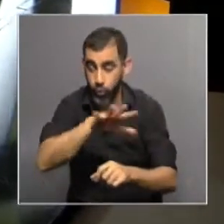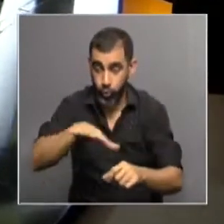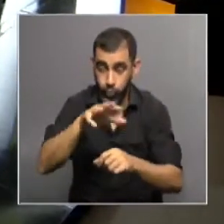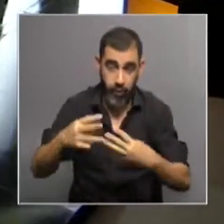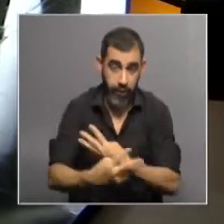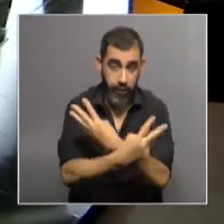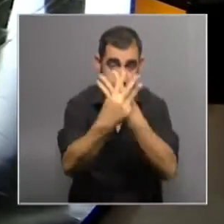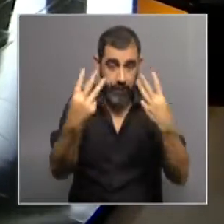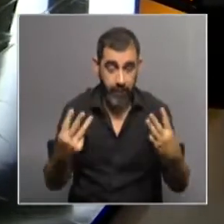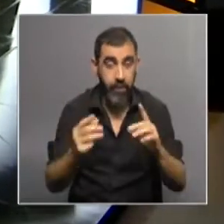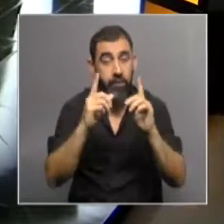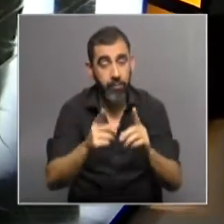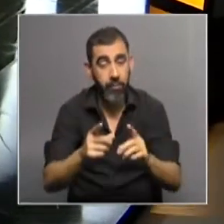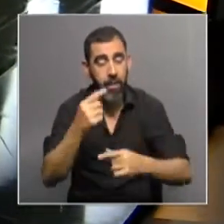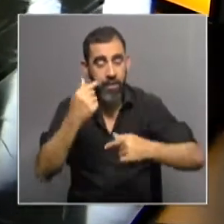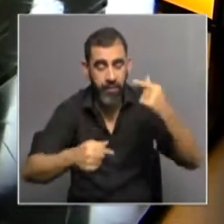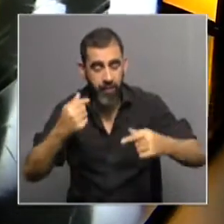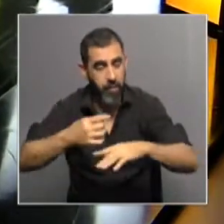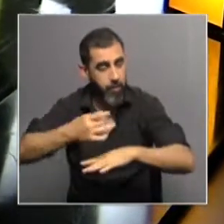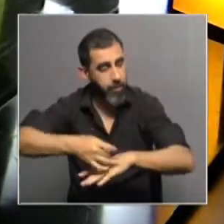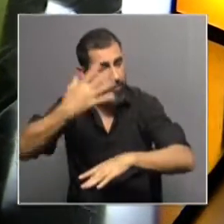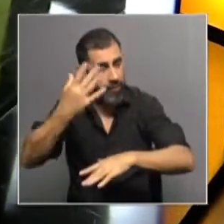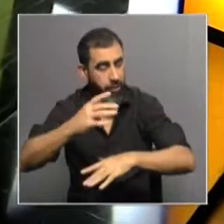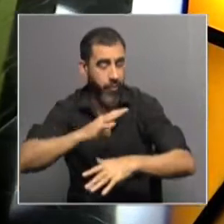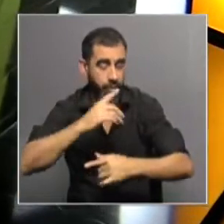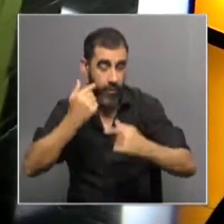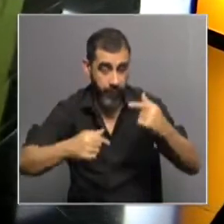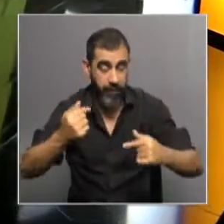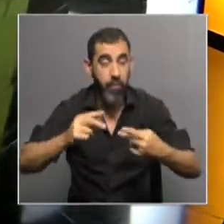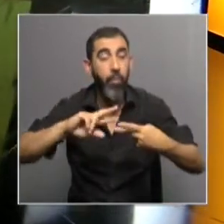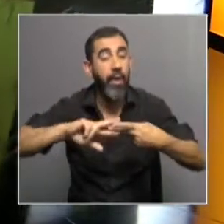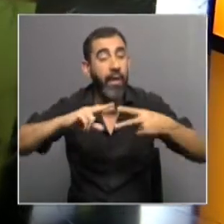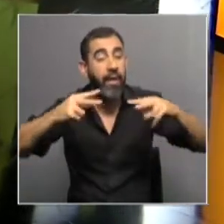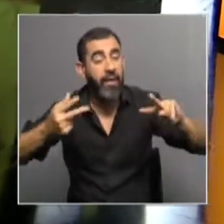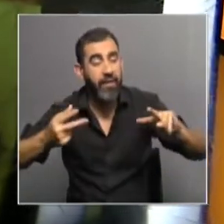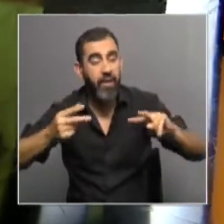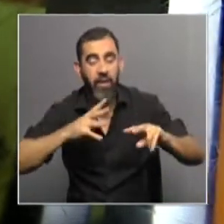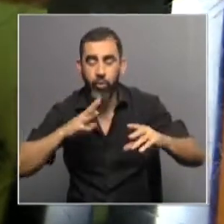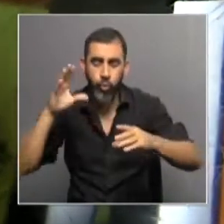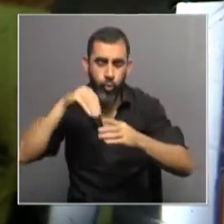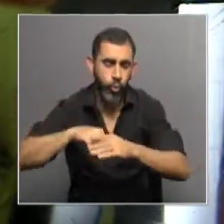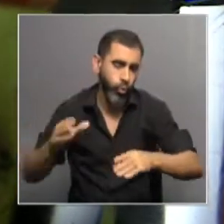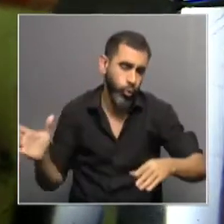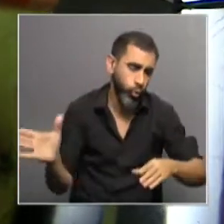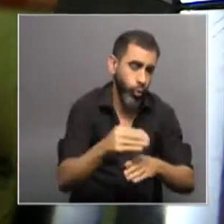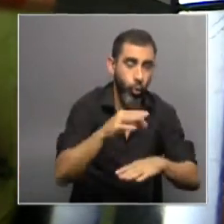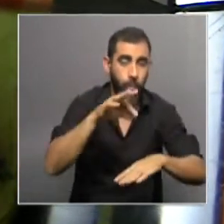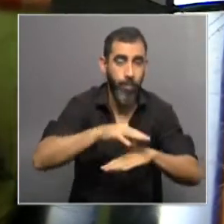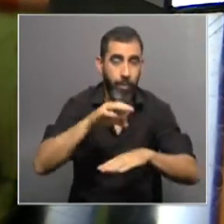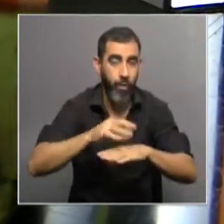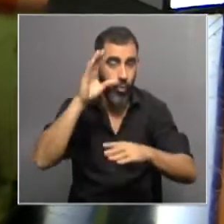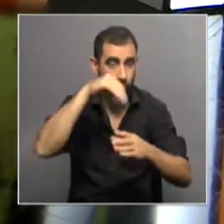conjunto. Necesitamos a las diferentes especialidades. La genética participa de todas las especialidades médicas.